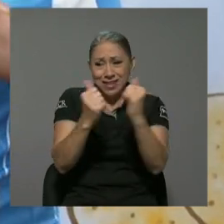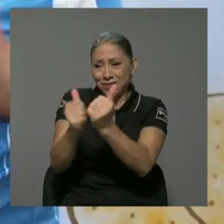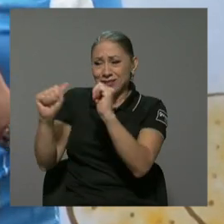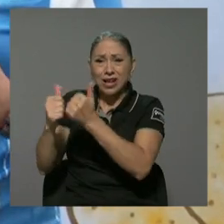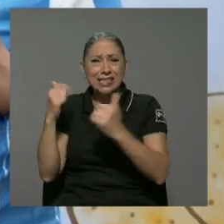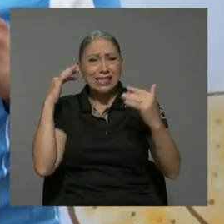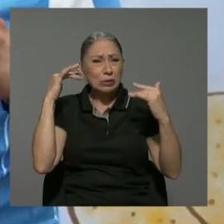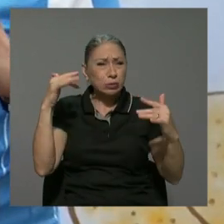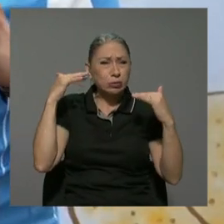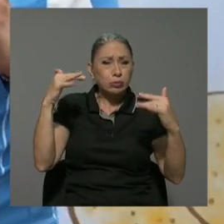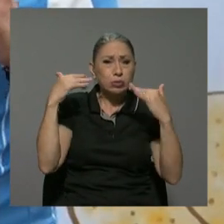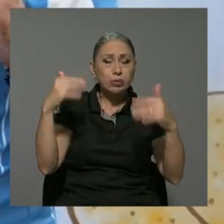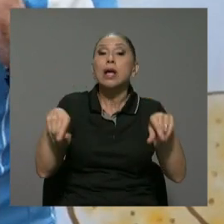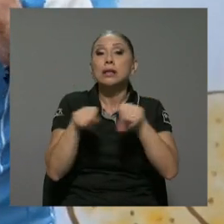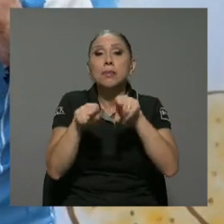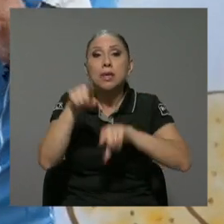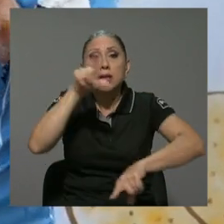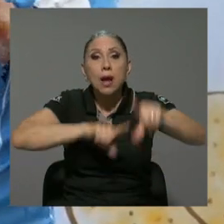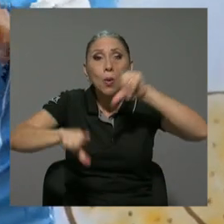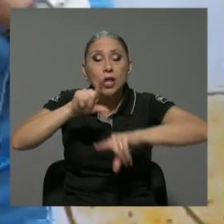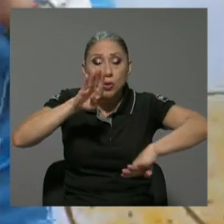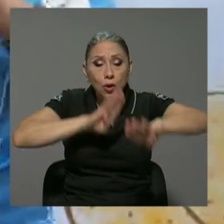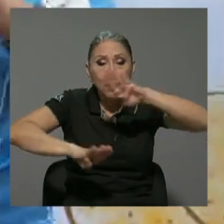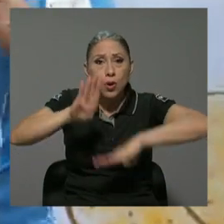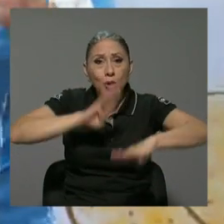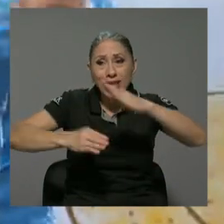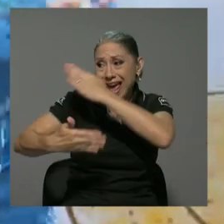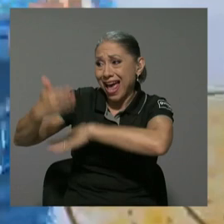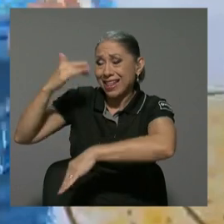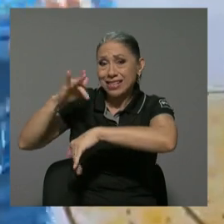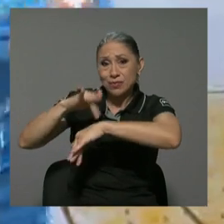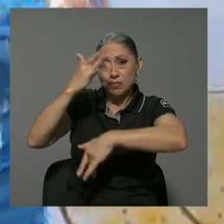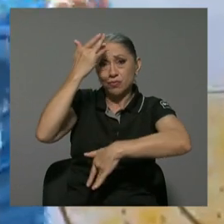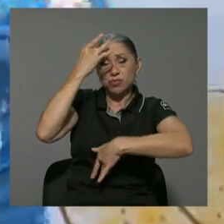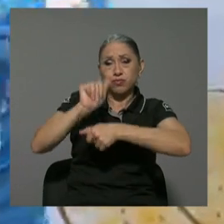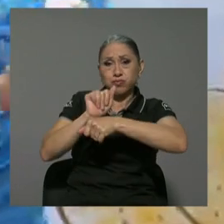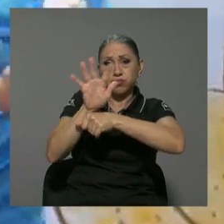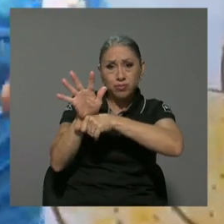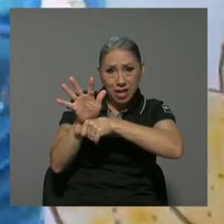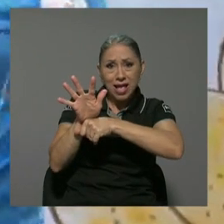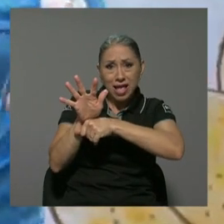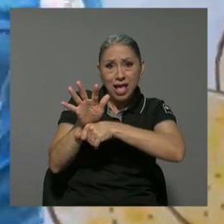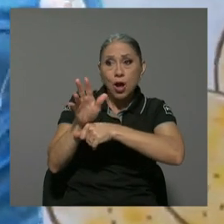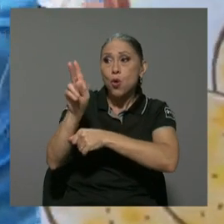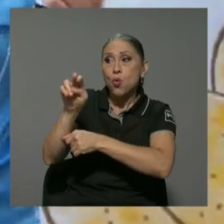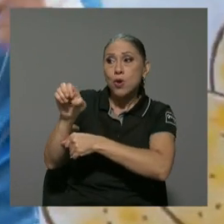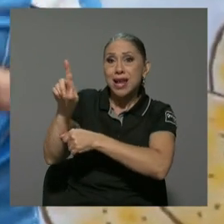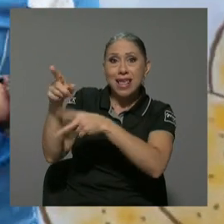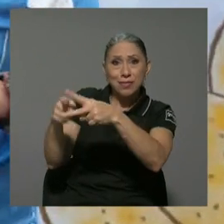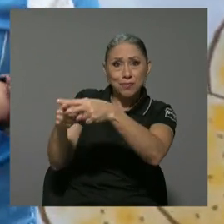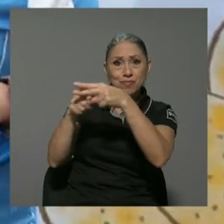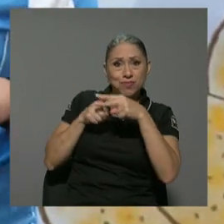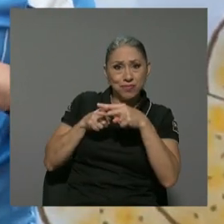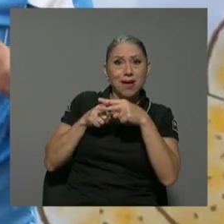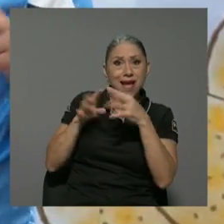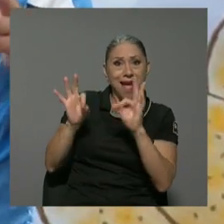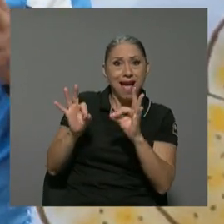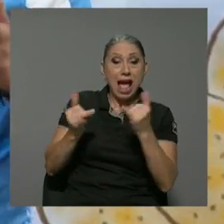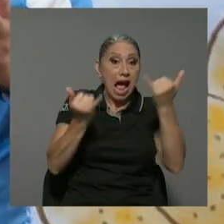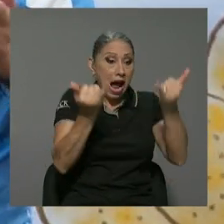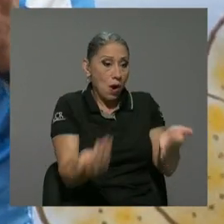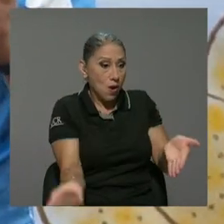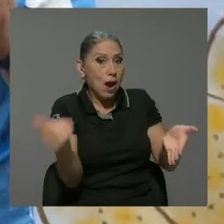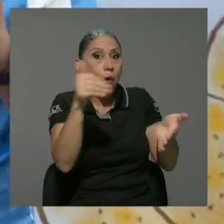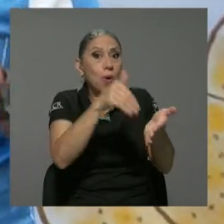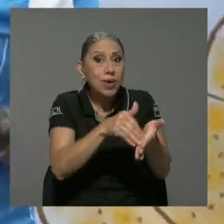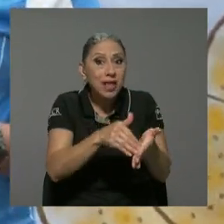El laboratorio de biología, durante la pandemia estuvimos utilizando el de la UNED, que nos lo facilitaba. Hasta ahora que volvimos de pandemia fue que se